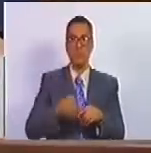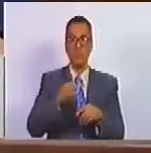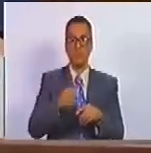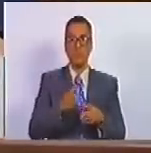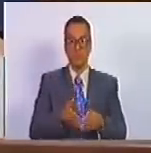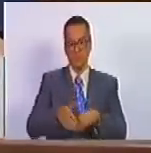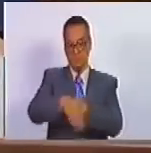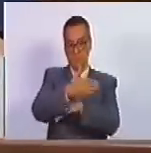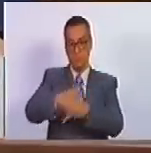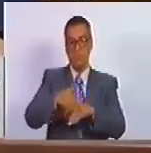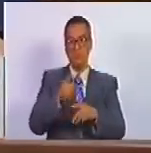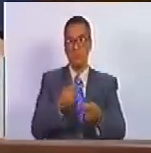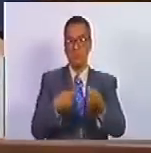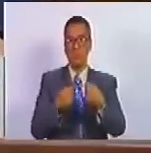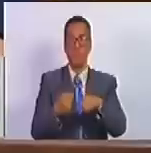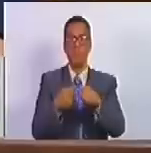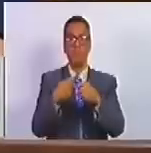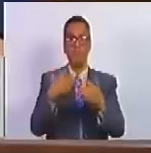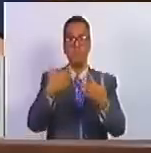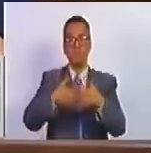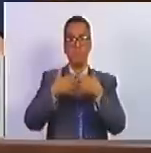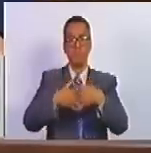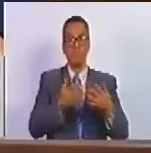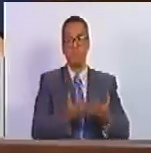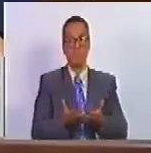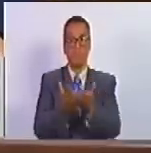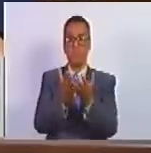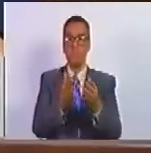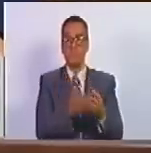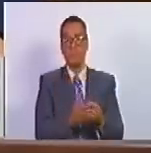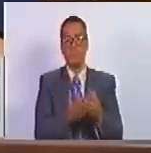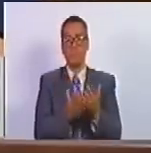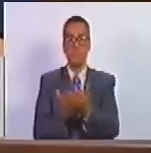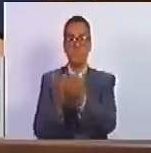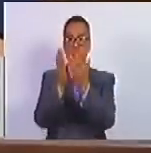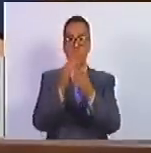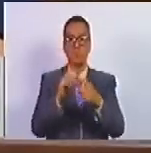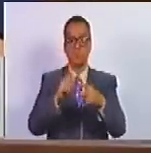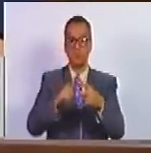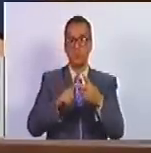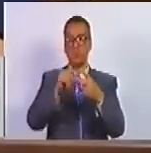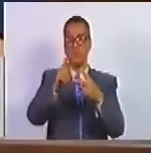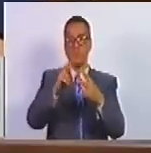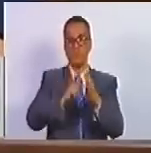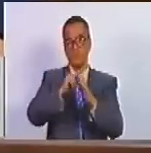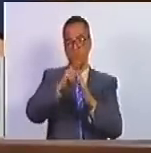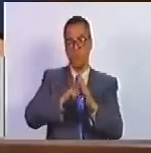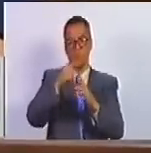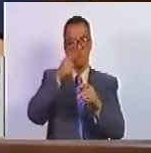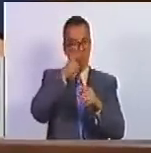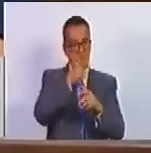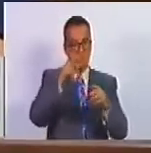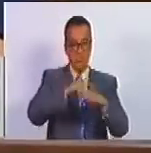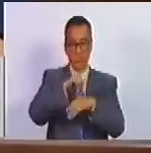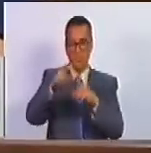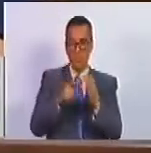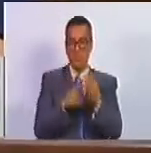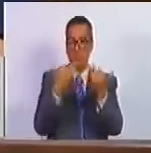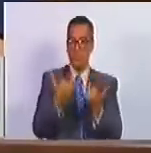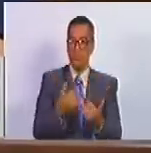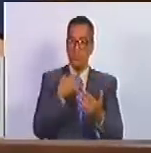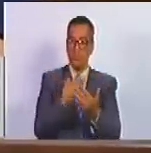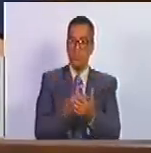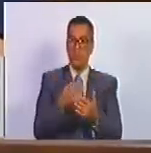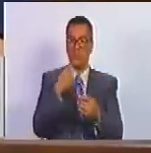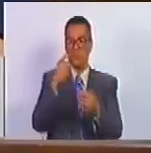viabilidad financiera de las empresas prestadoras del servicio. 2. tasas de inspección general hasta un monto